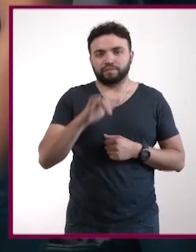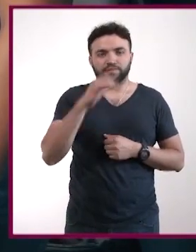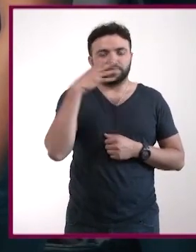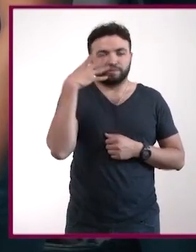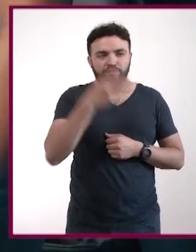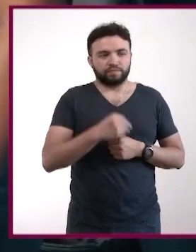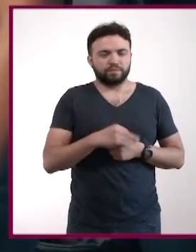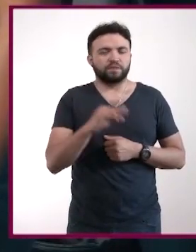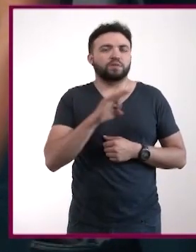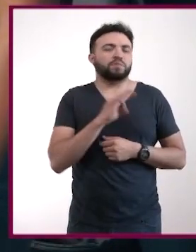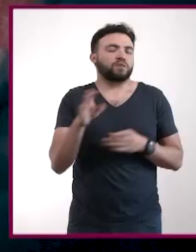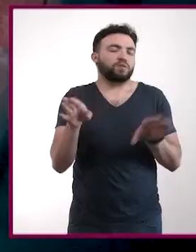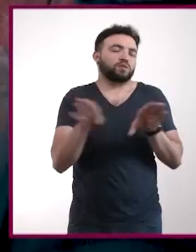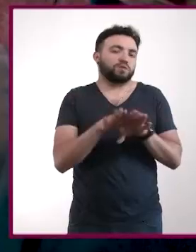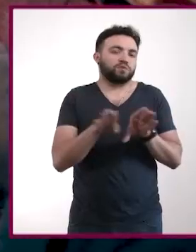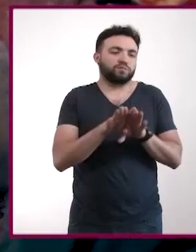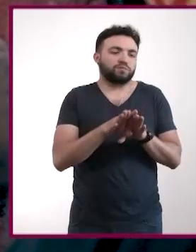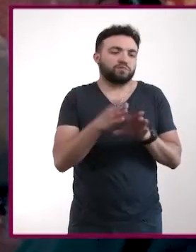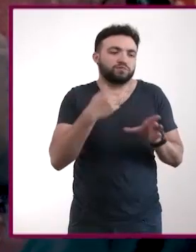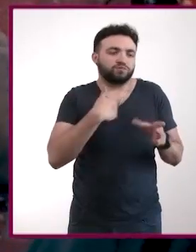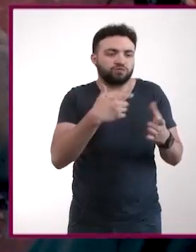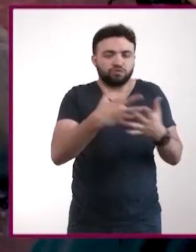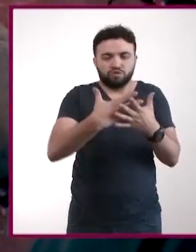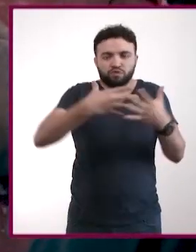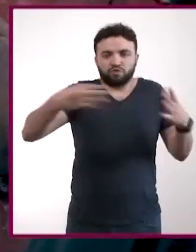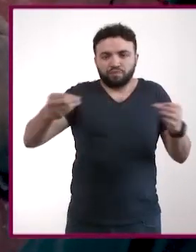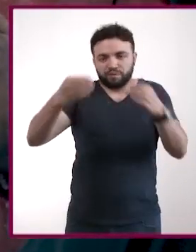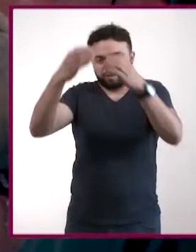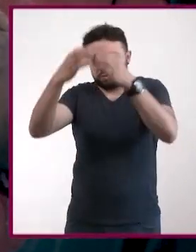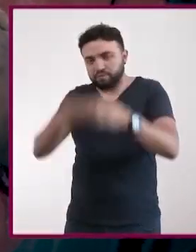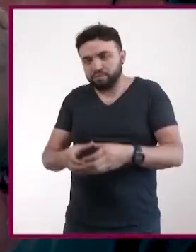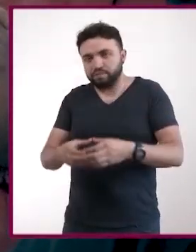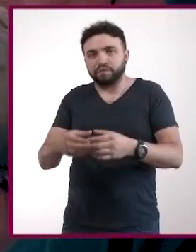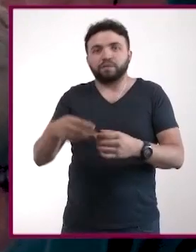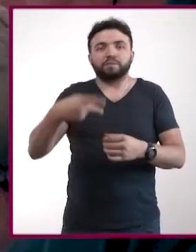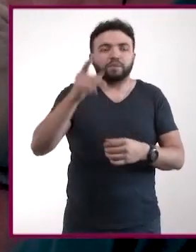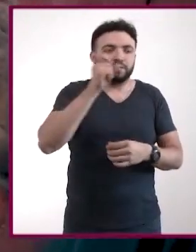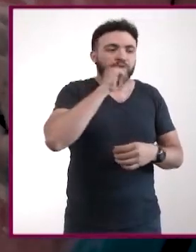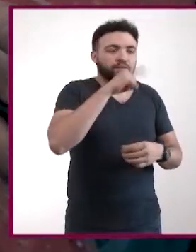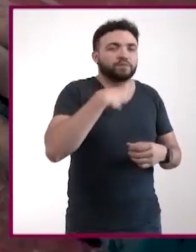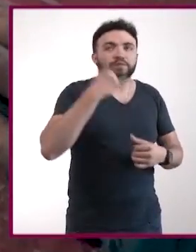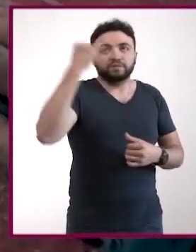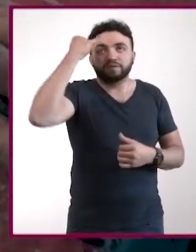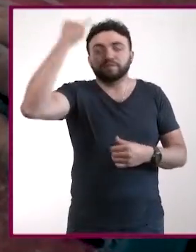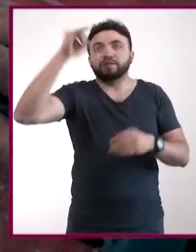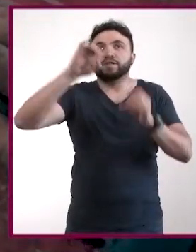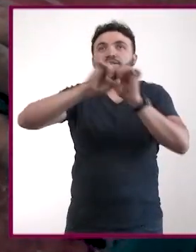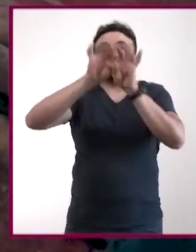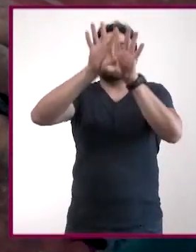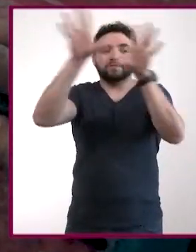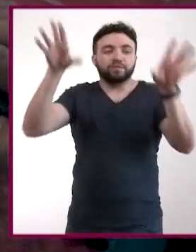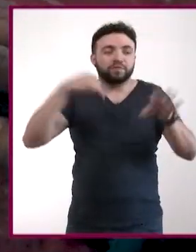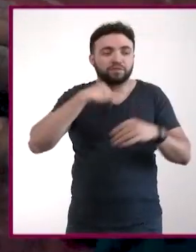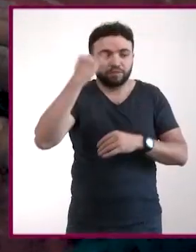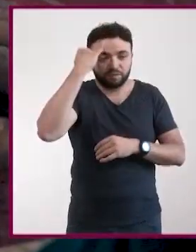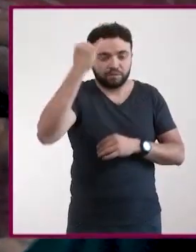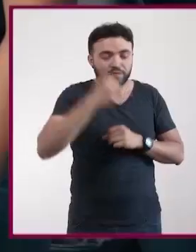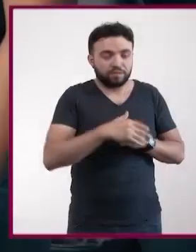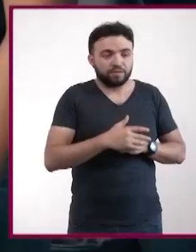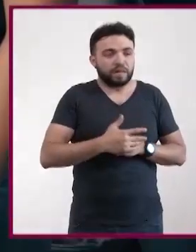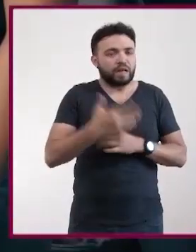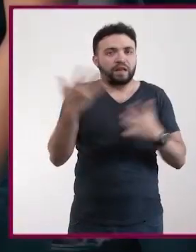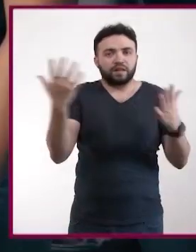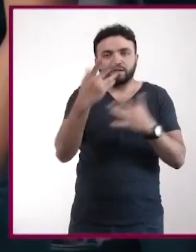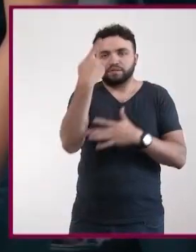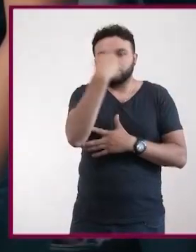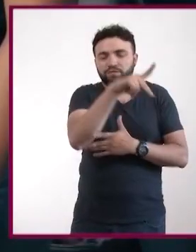O ese, por ejemplo, el tronco sí lo copié y todo lo demás pues también luego voy inventando cosas, ¿no? hasta crear algo propio,